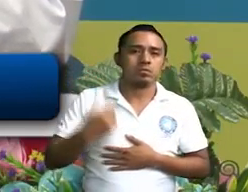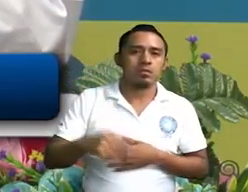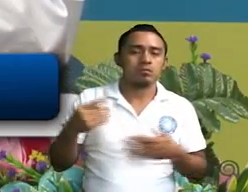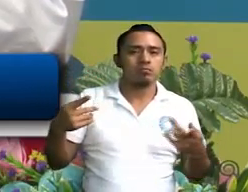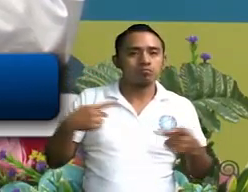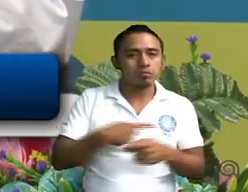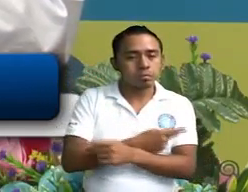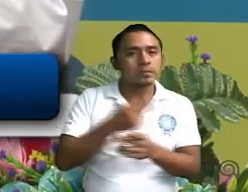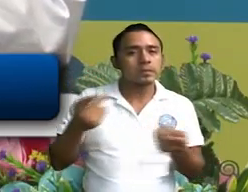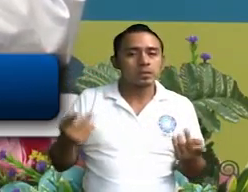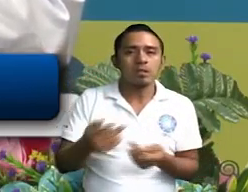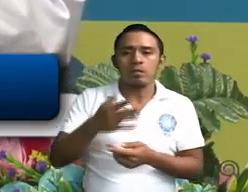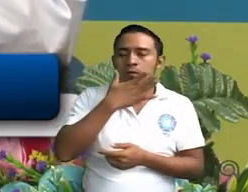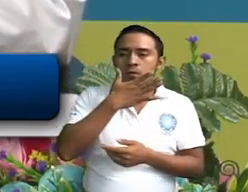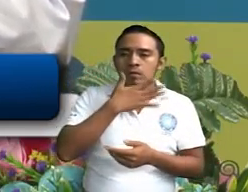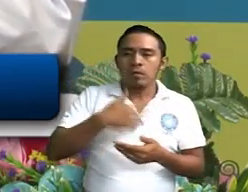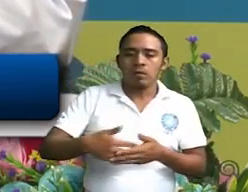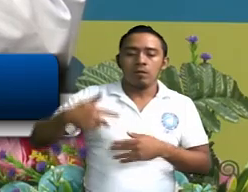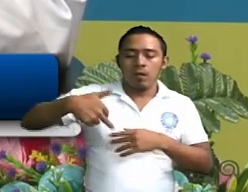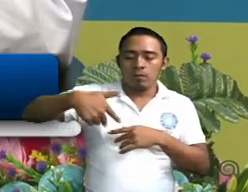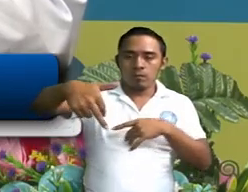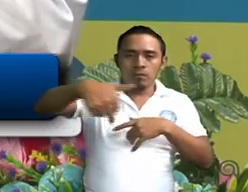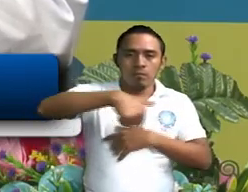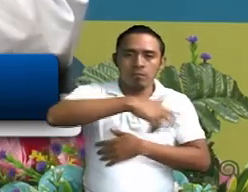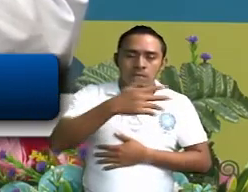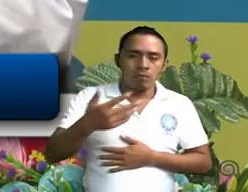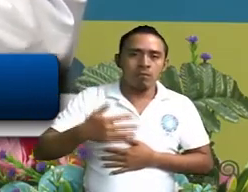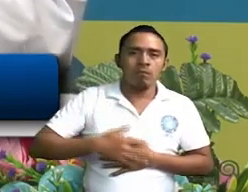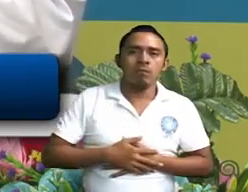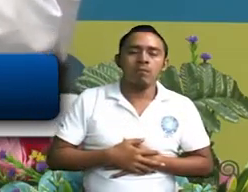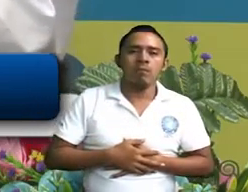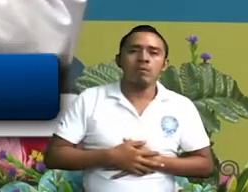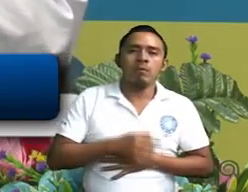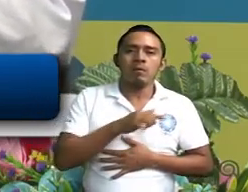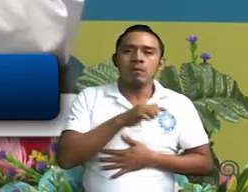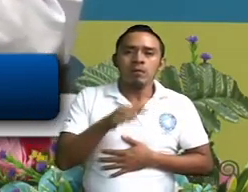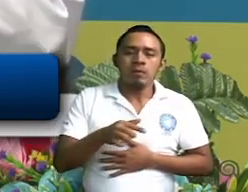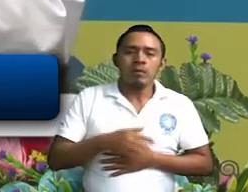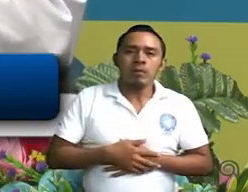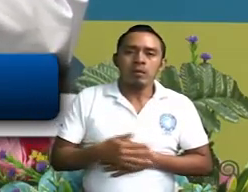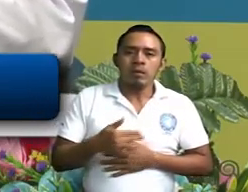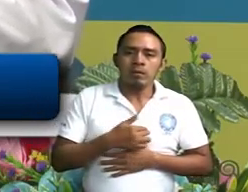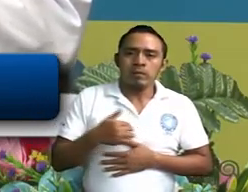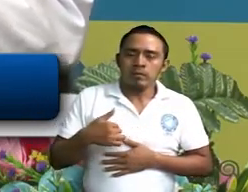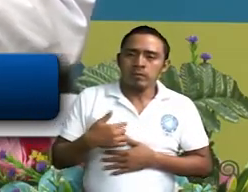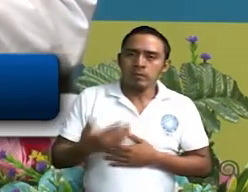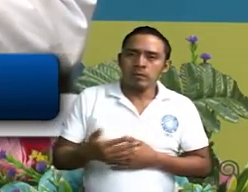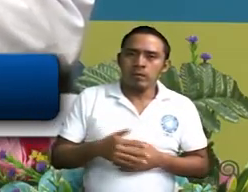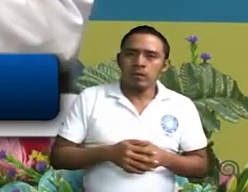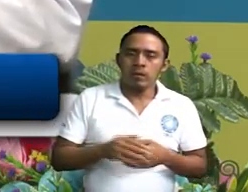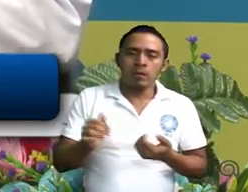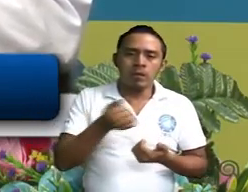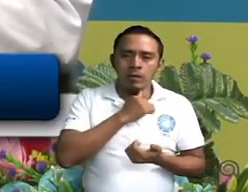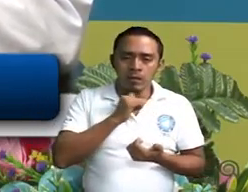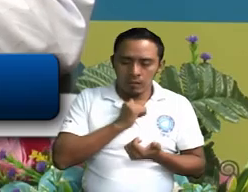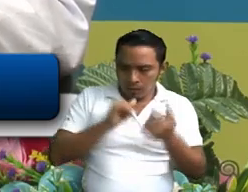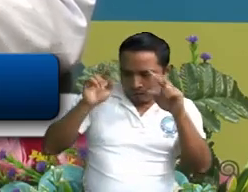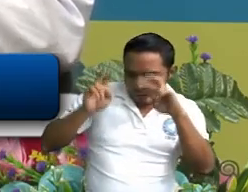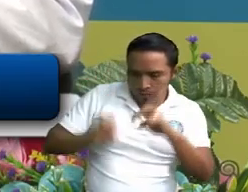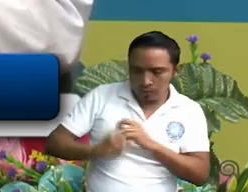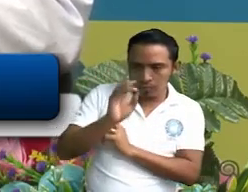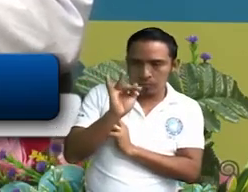crear dificultad para realizar sus actividades diarias. Entonces, es cuando se comienza y se hace el examen físico, nos